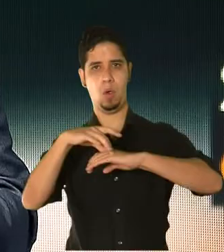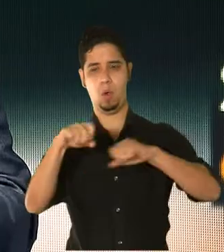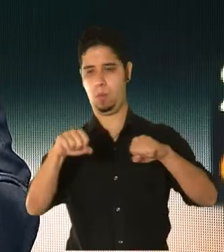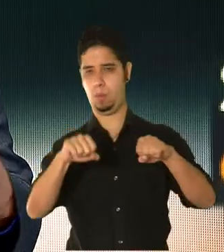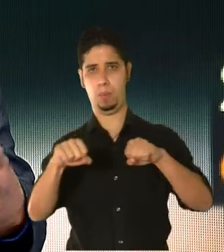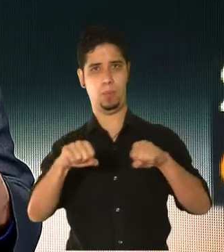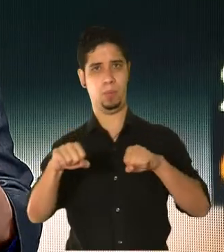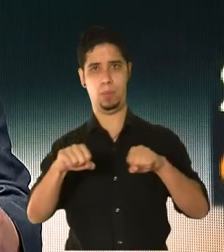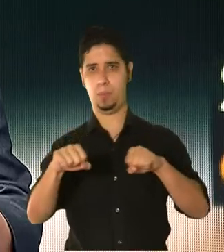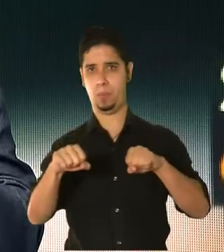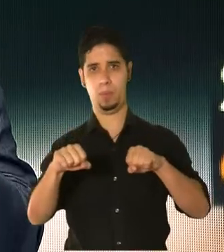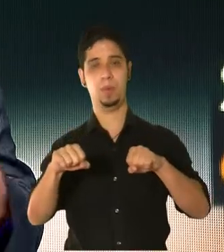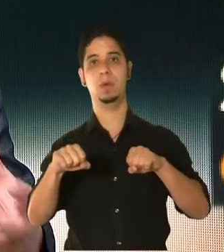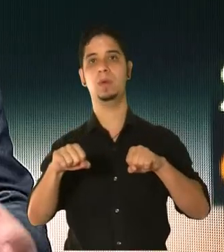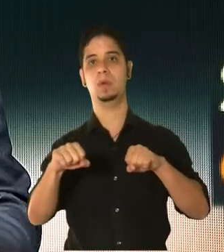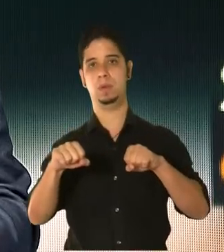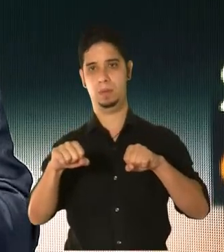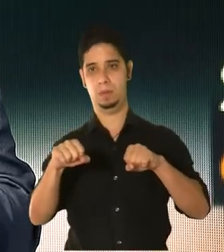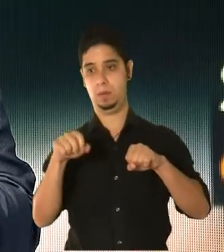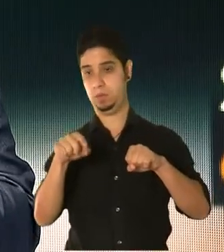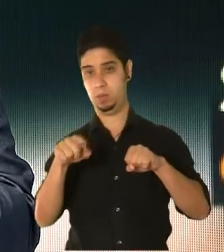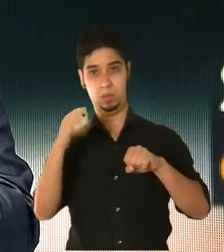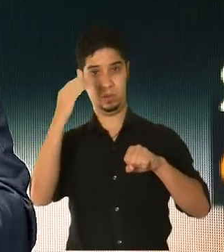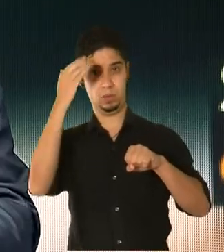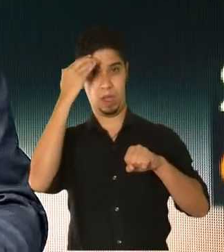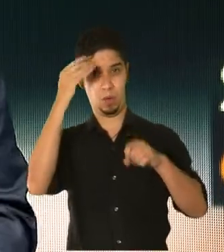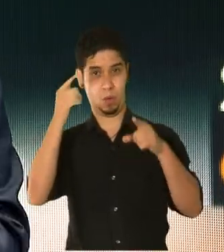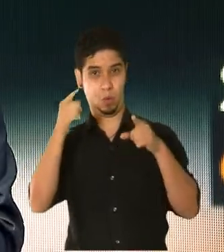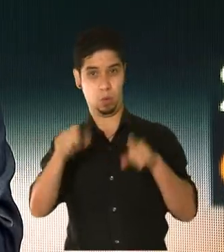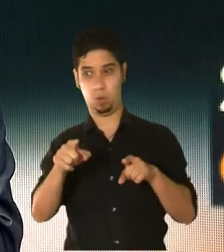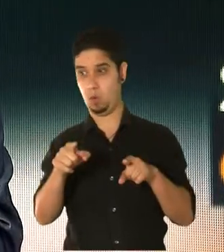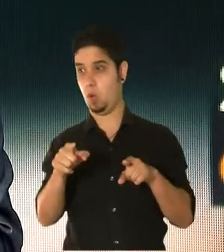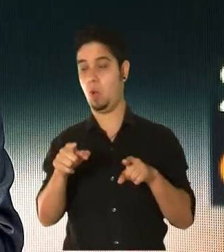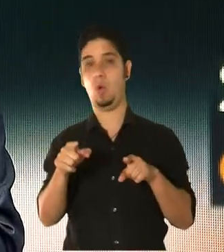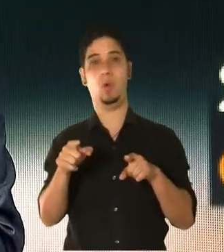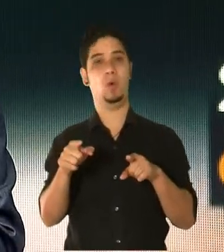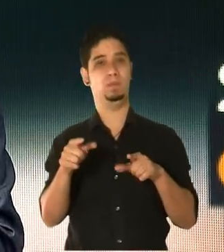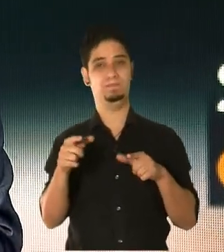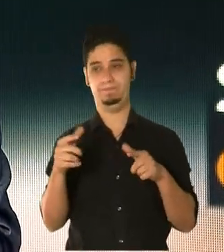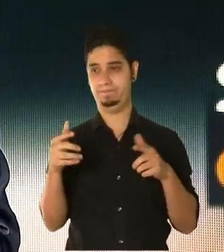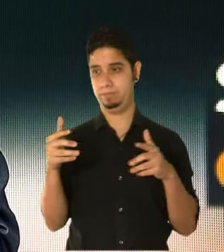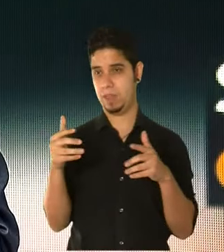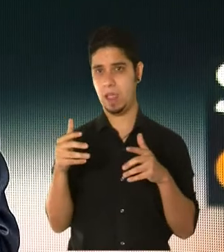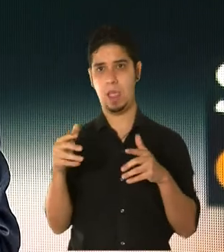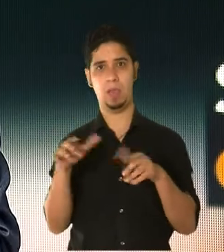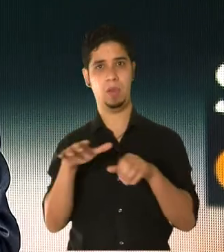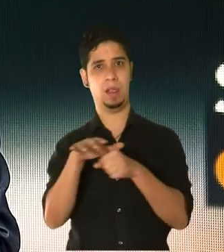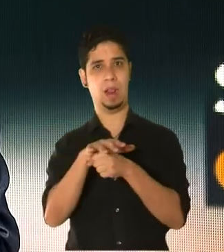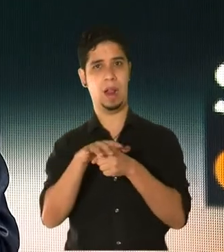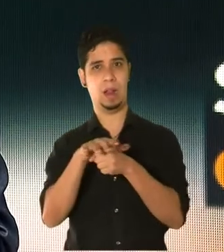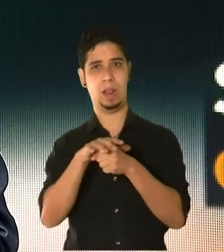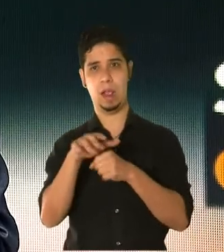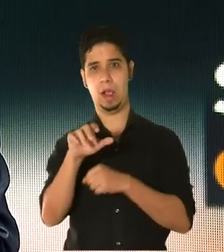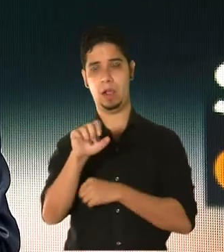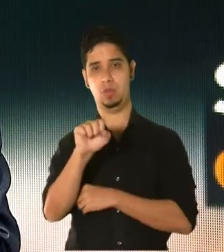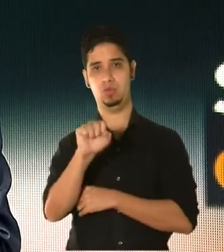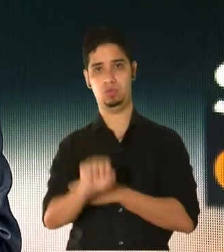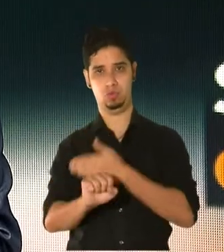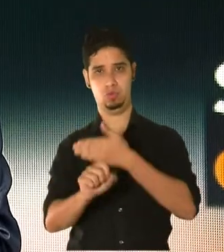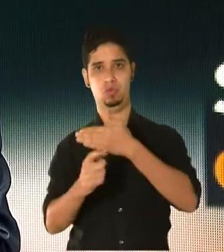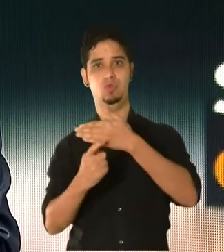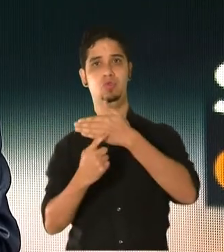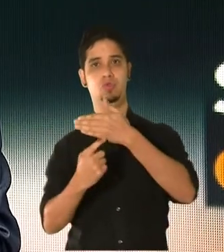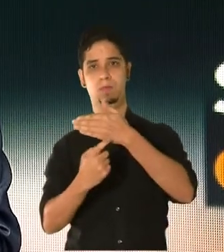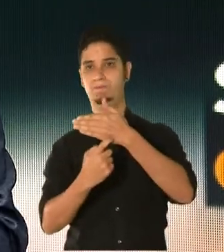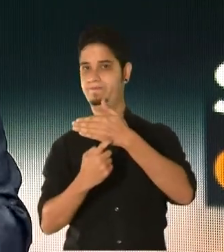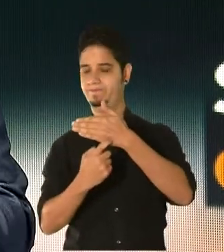todo todo aparte de temblores con una histeria crearon desastres en el área de azul específicamente que la que cubre la cámara con el sur del sur de